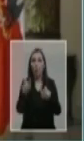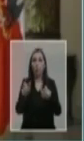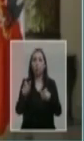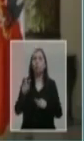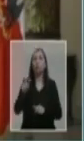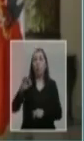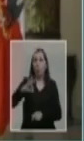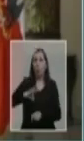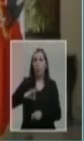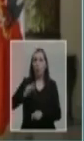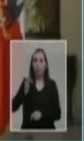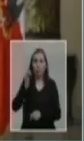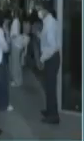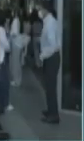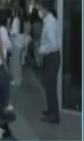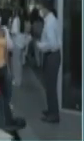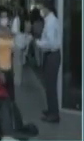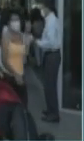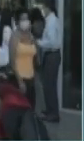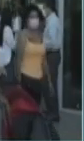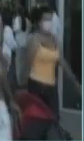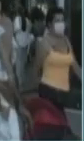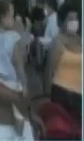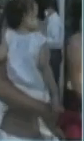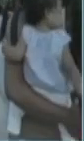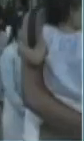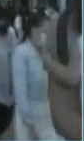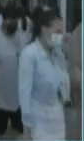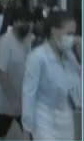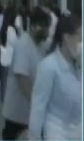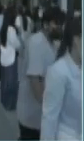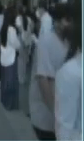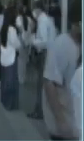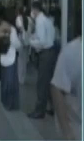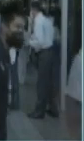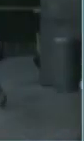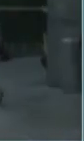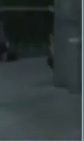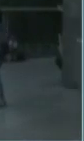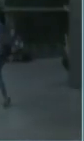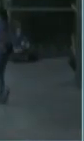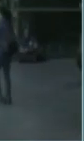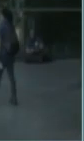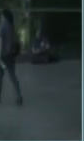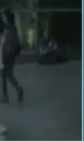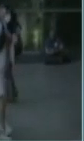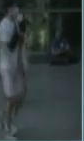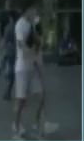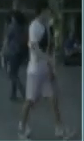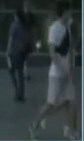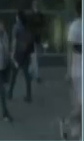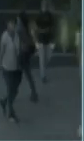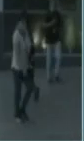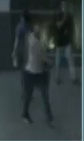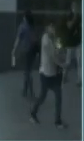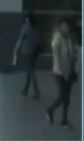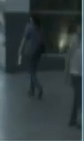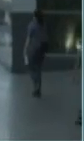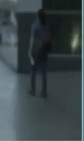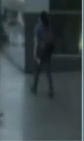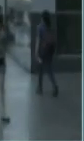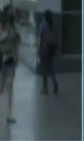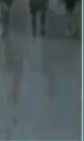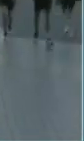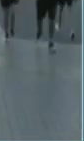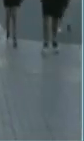hecho en campaña presidencial dentro del Parlamento, del Congreso en Chile? ¿Va a ser viable? ¿Hay ciertos, digamos, puntos